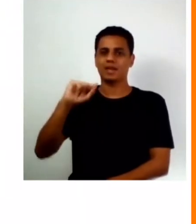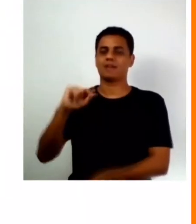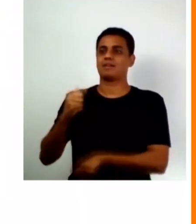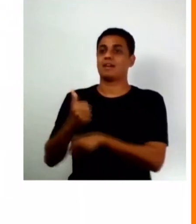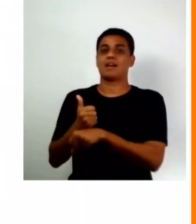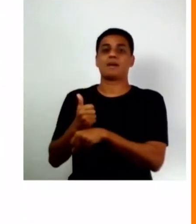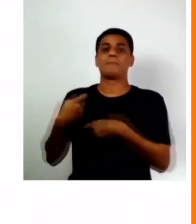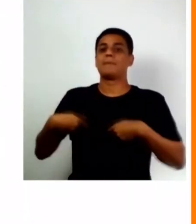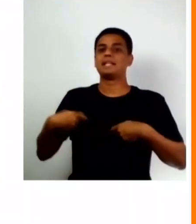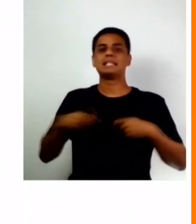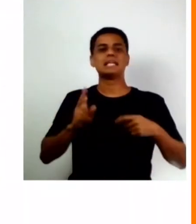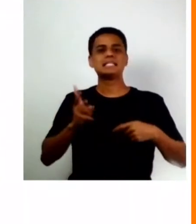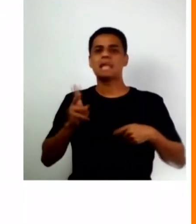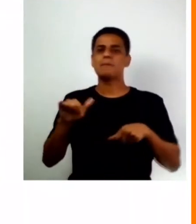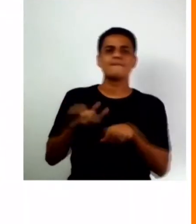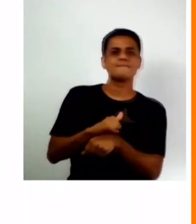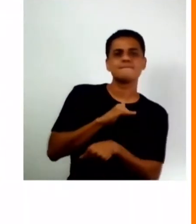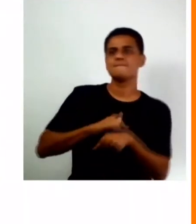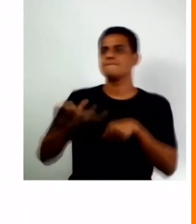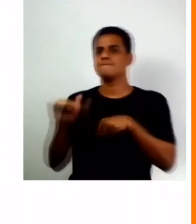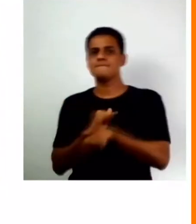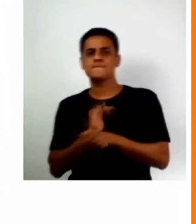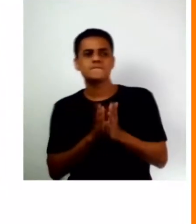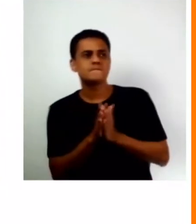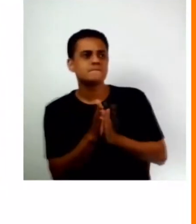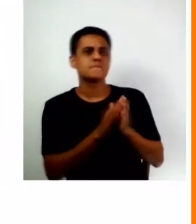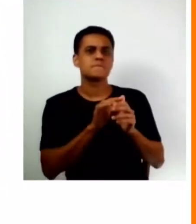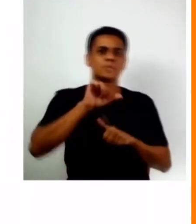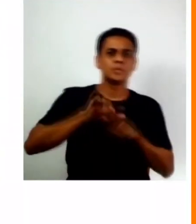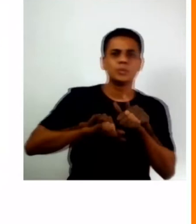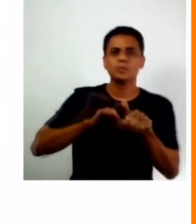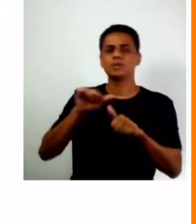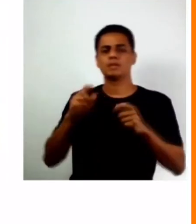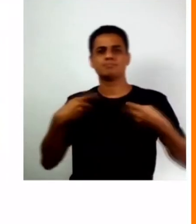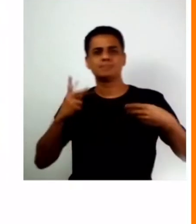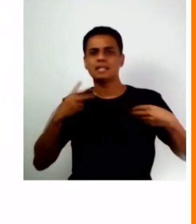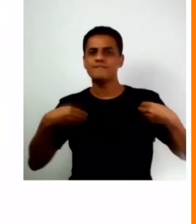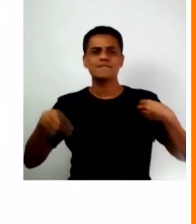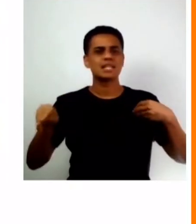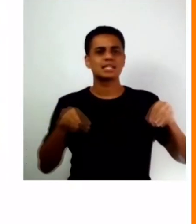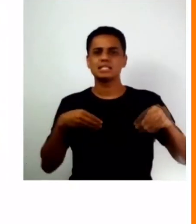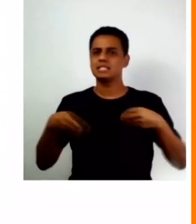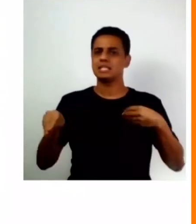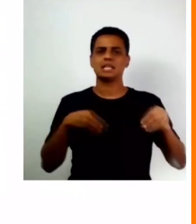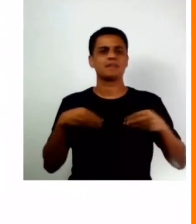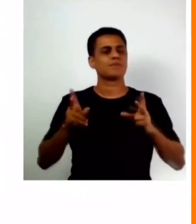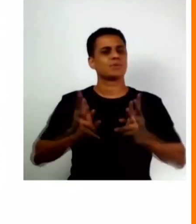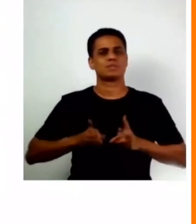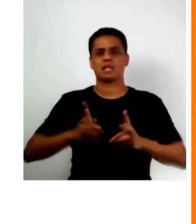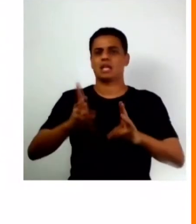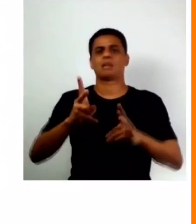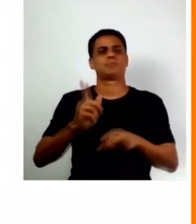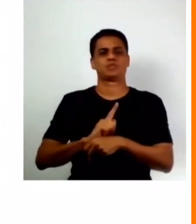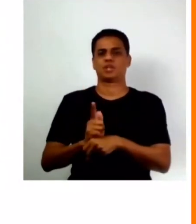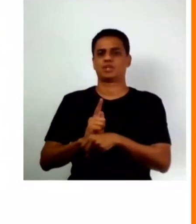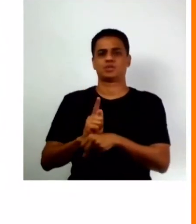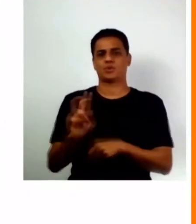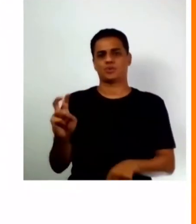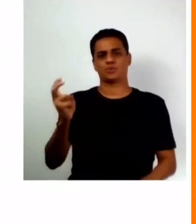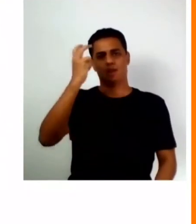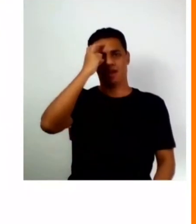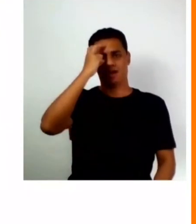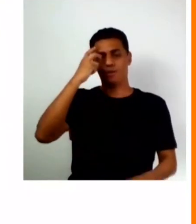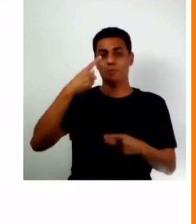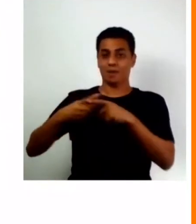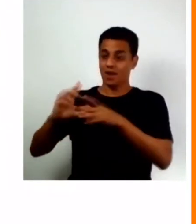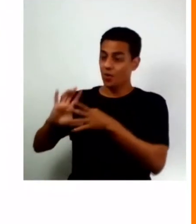constantemente está cambiando como cambia o contexto. E nese sentido, nese sentido, o contexto que nos viene en el post